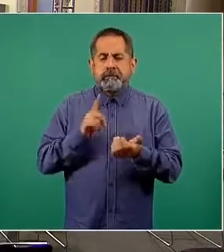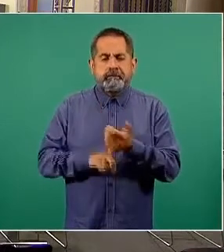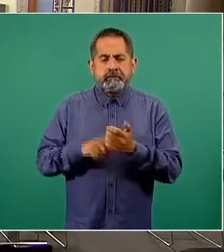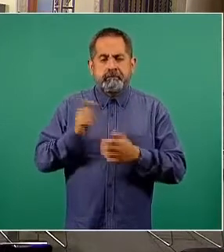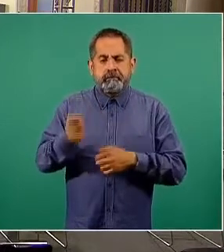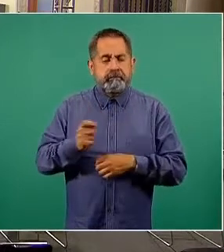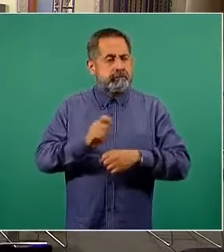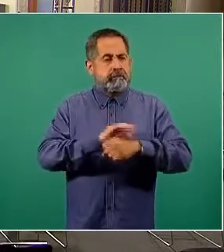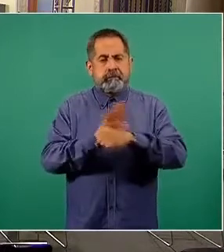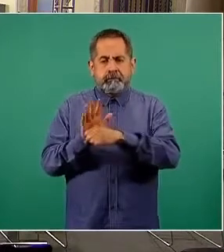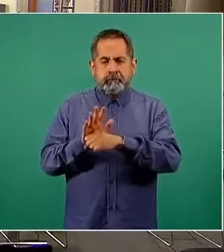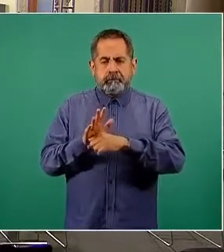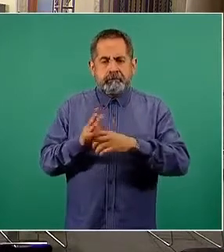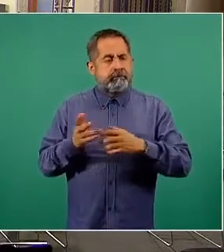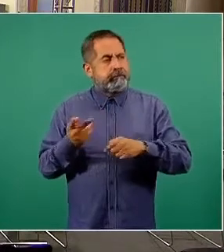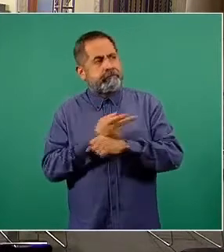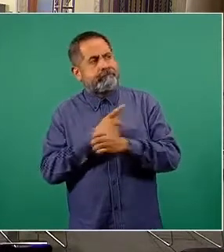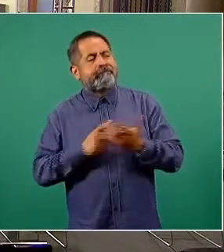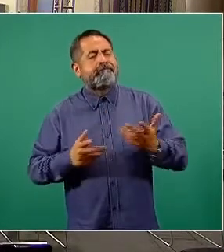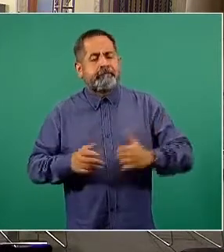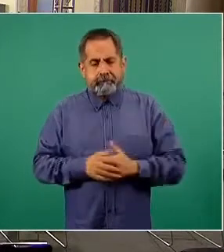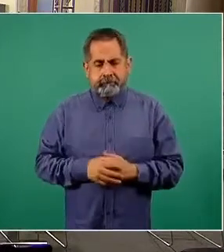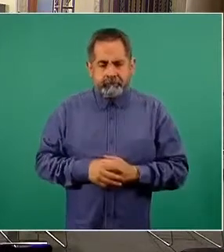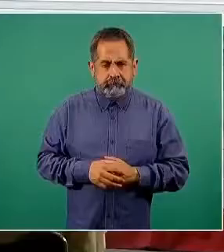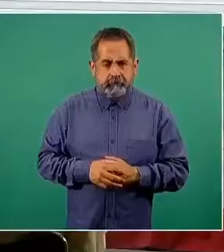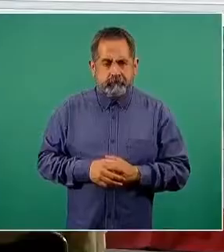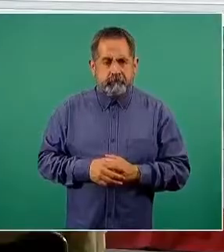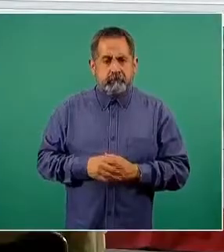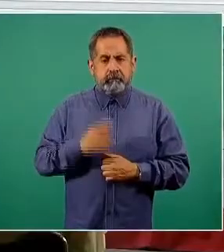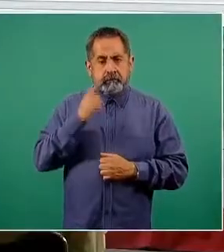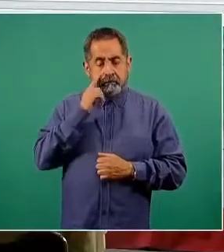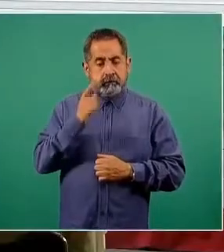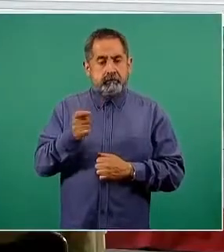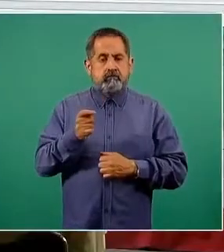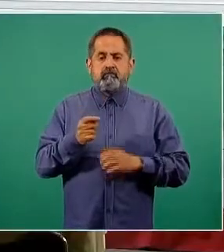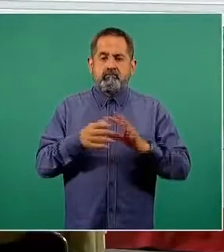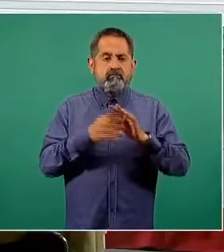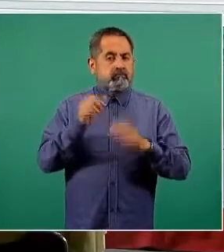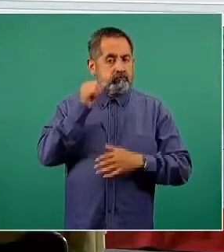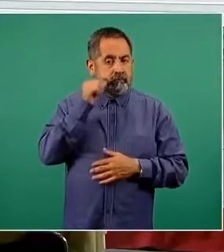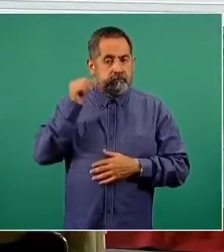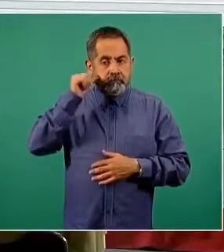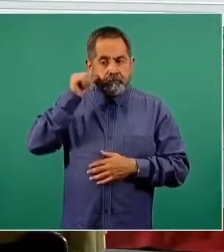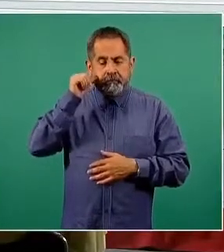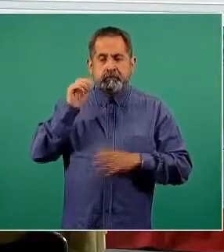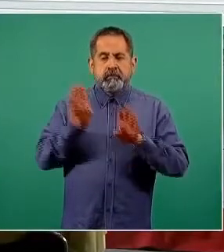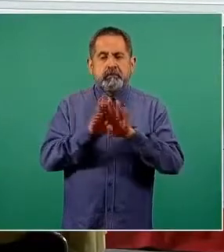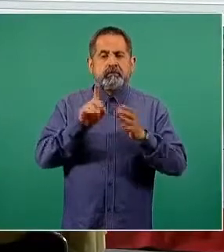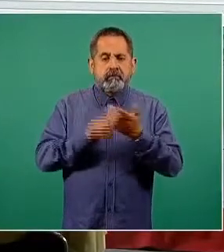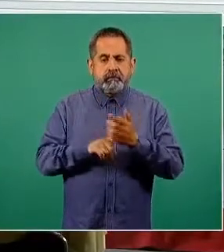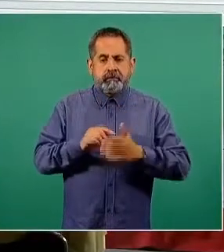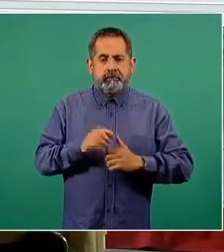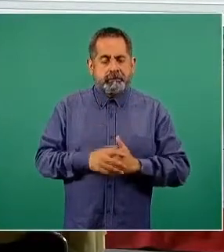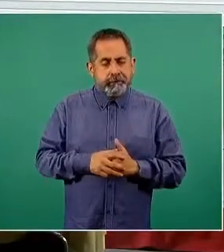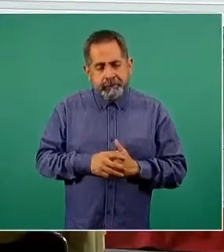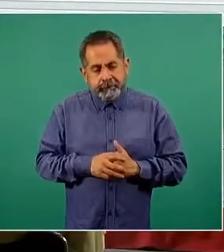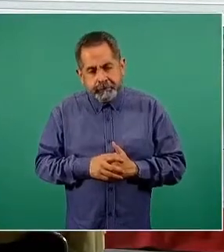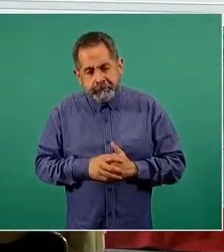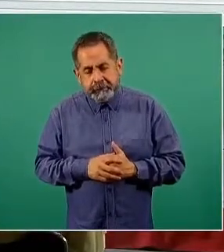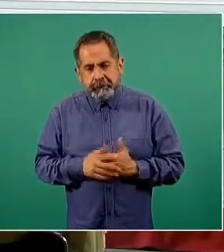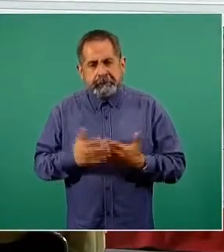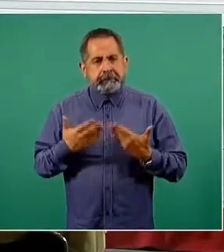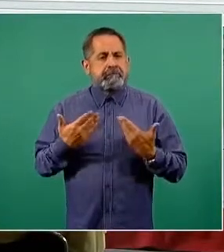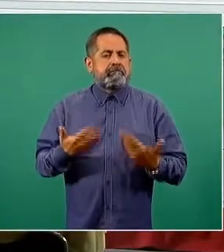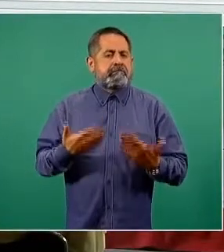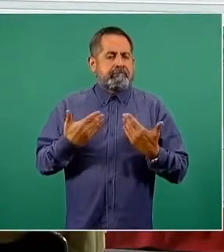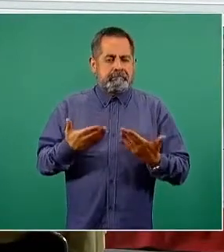de la COVID-19 en México. Como ustedes lo pudieron ya notar el día de ayer, tenemos nuevamente una señal alentadora para